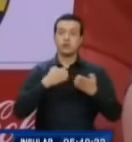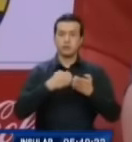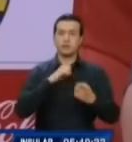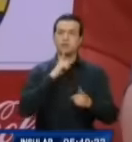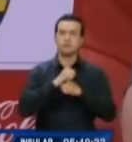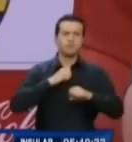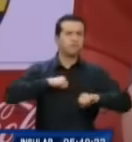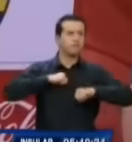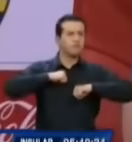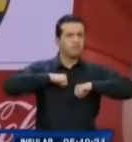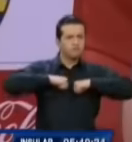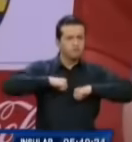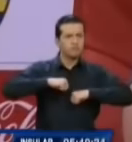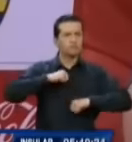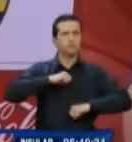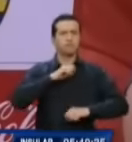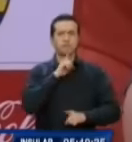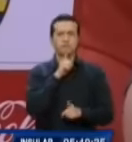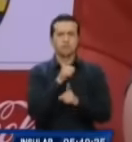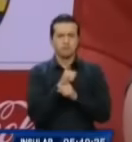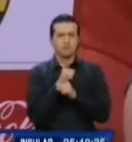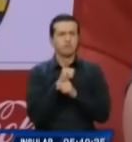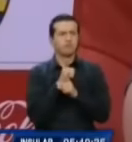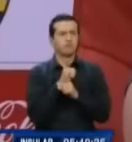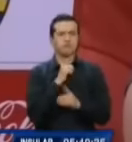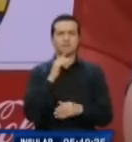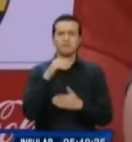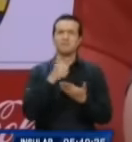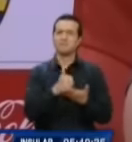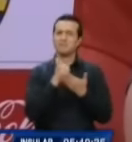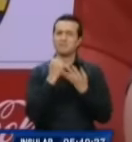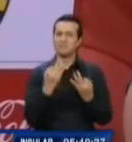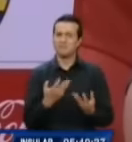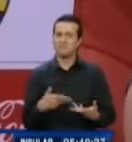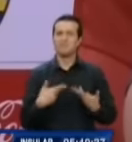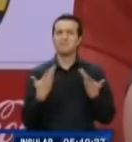los partidos nos va a dar muchos beneficios en otros encuentros.